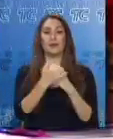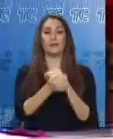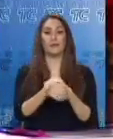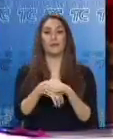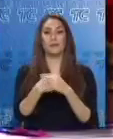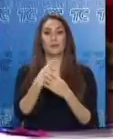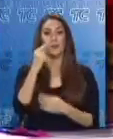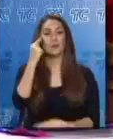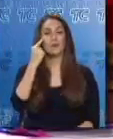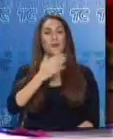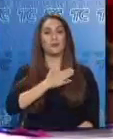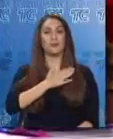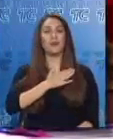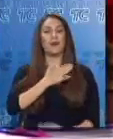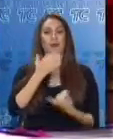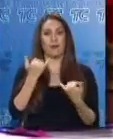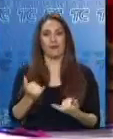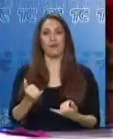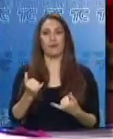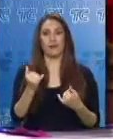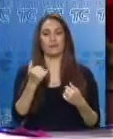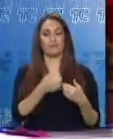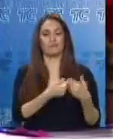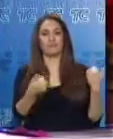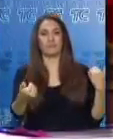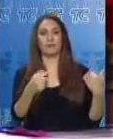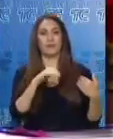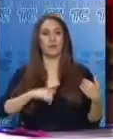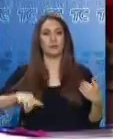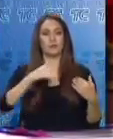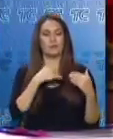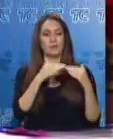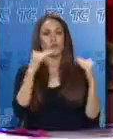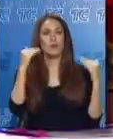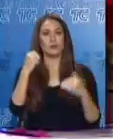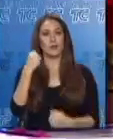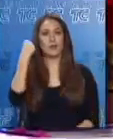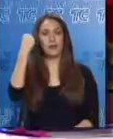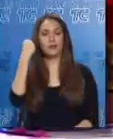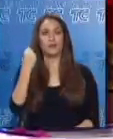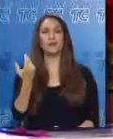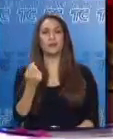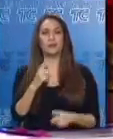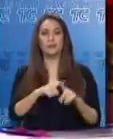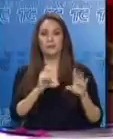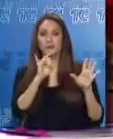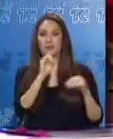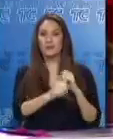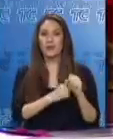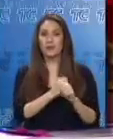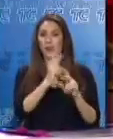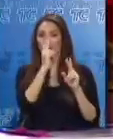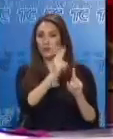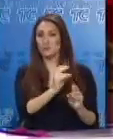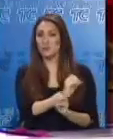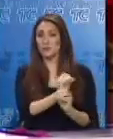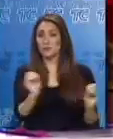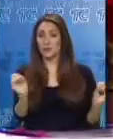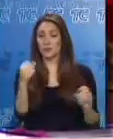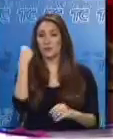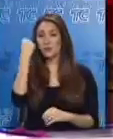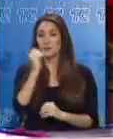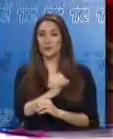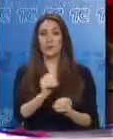aprovechándose el gobierno, entonces ahora se une a la oposición para que haya democracia, haya derechos. Entonces participó 7 años un gobierno que no respetaba la democracia, no respetaba los